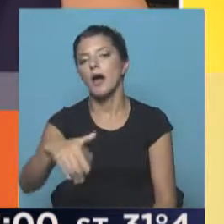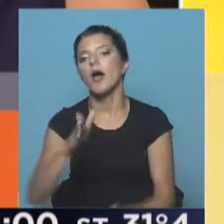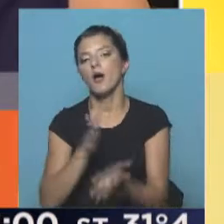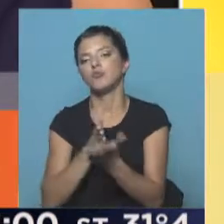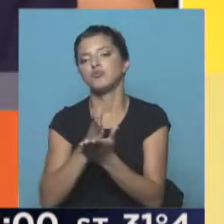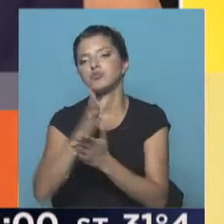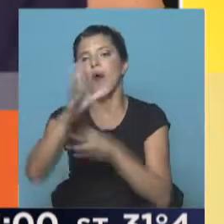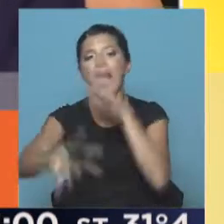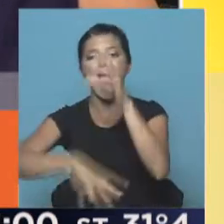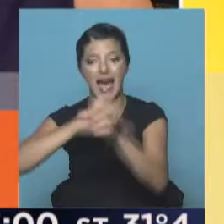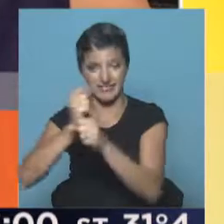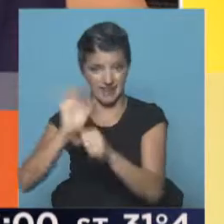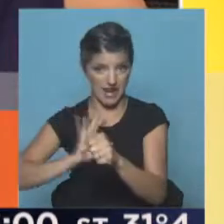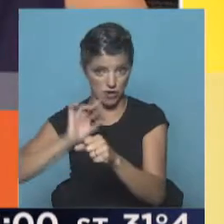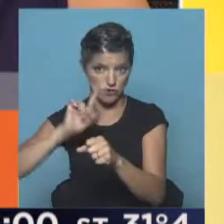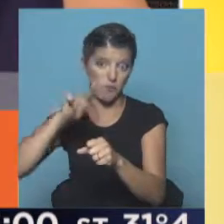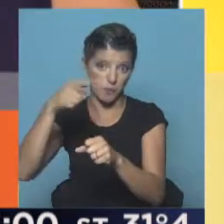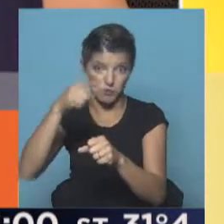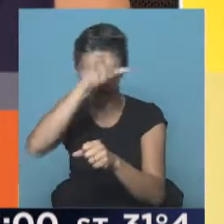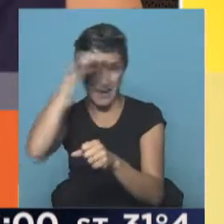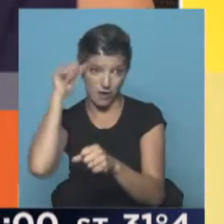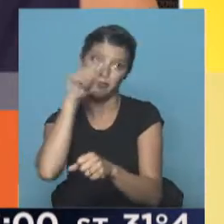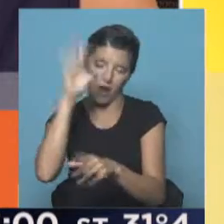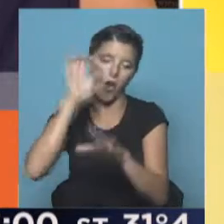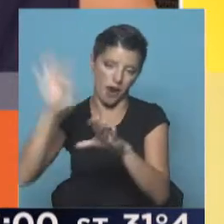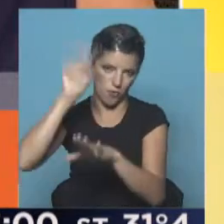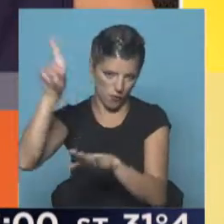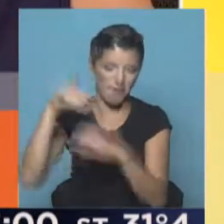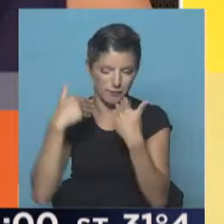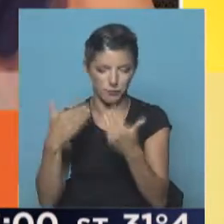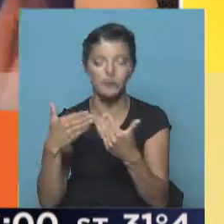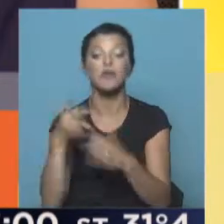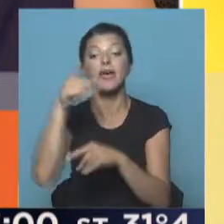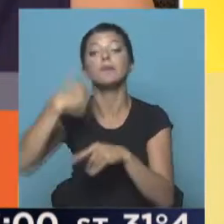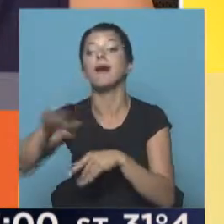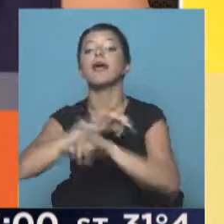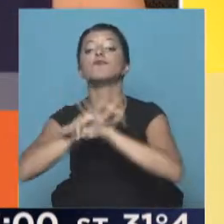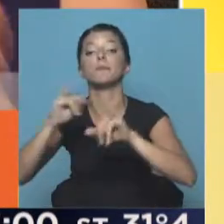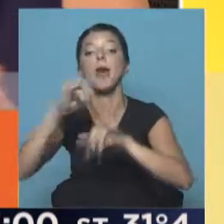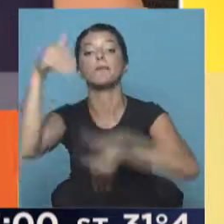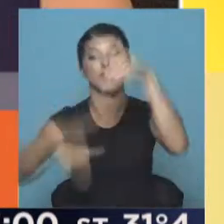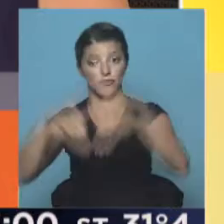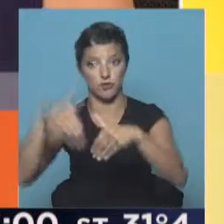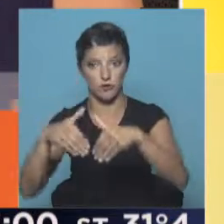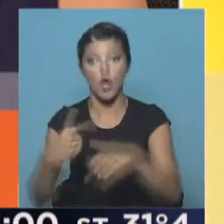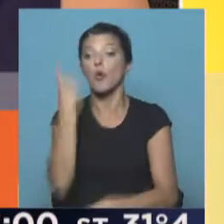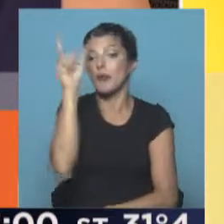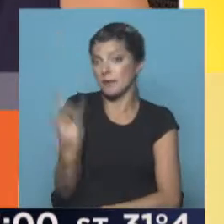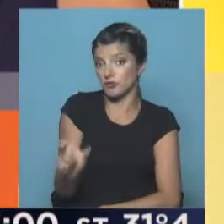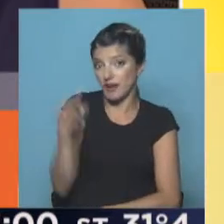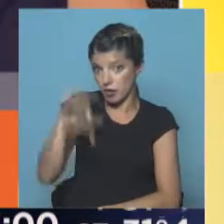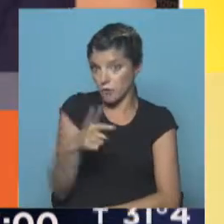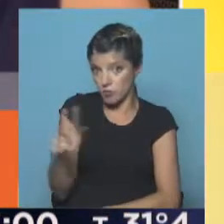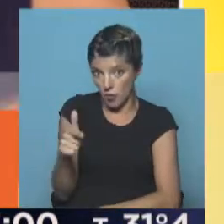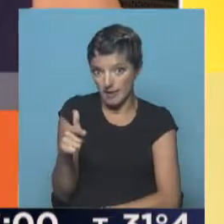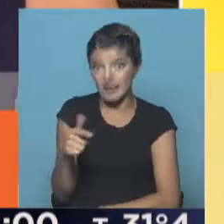verano que viene, europeo, por supuesto, donde ahí van a anunciar elecciones anticipadas con un gran ausente que está presente, que es Silvio